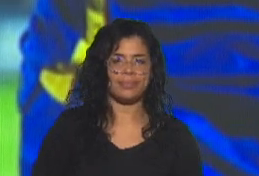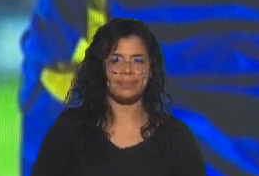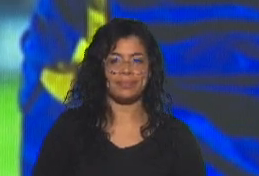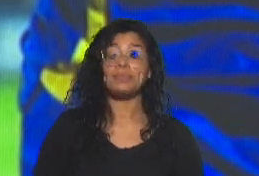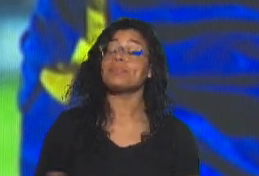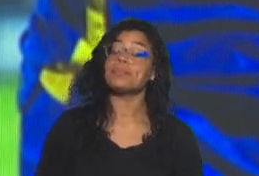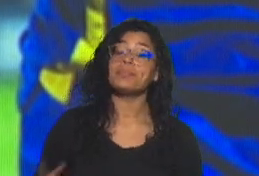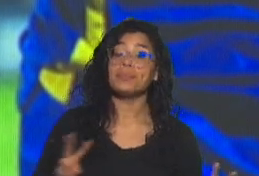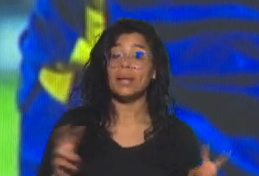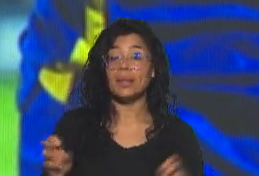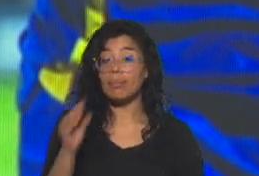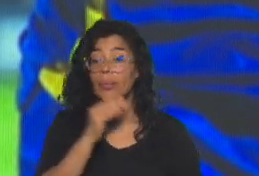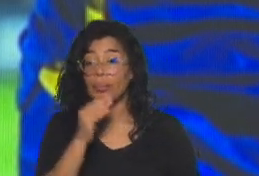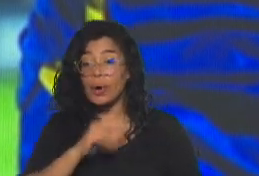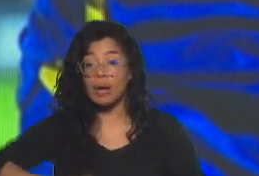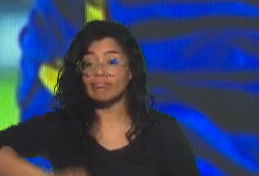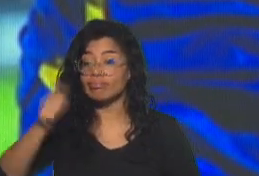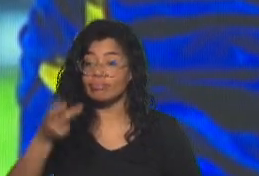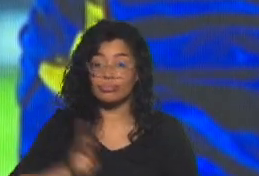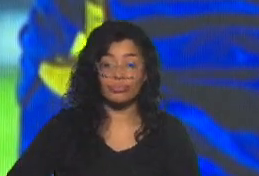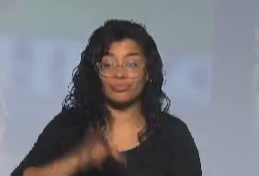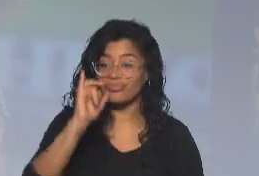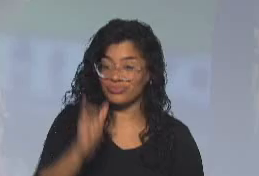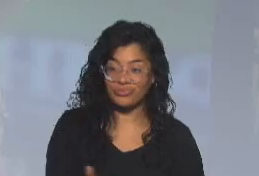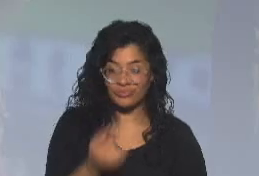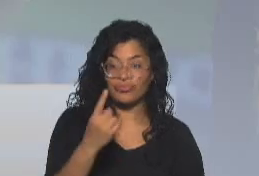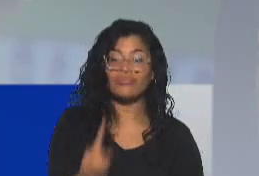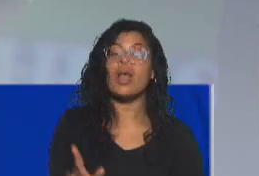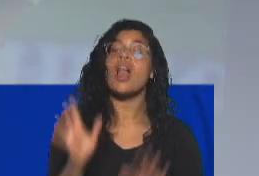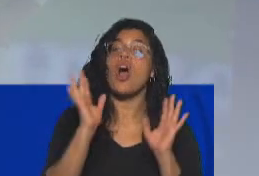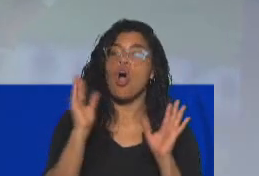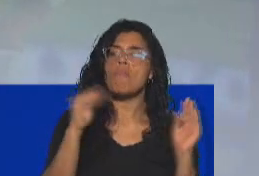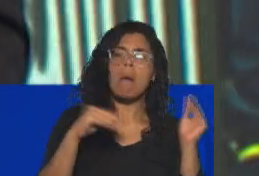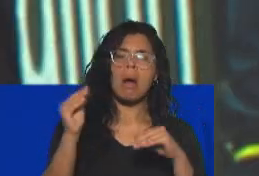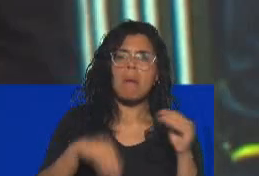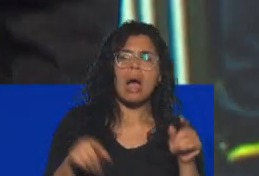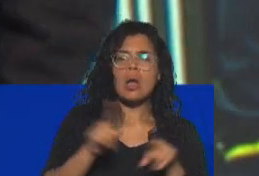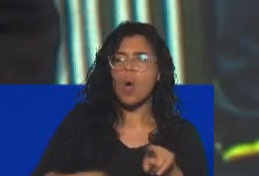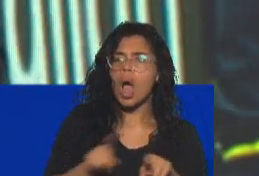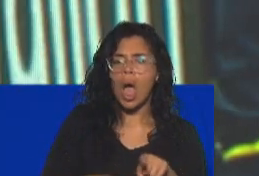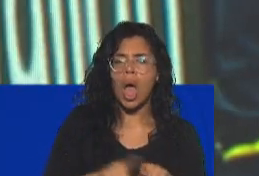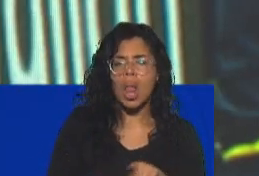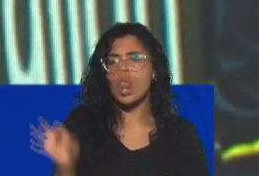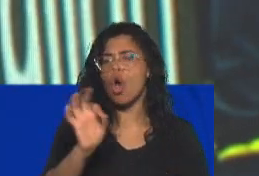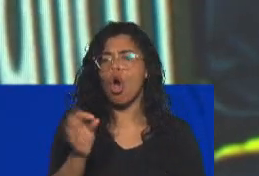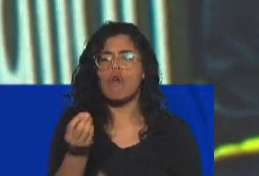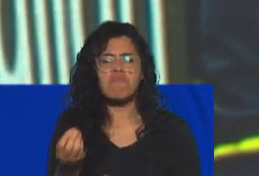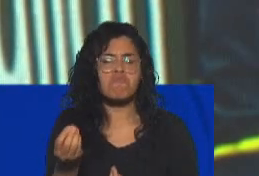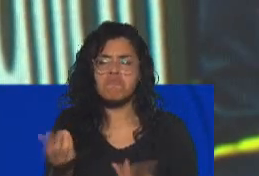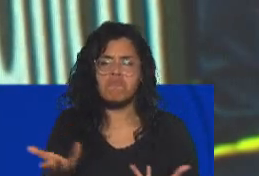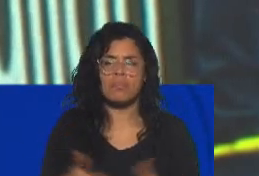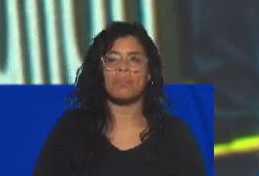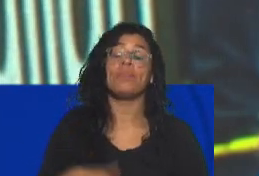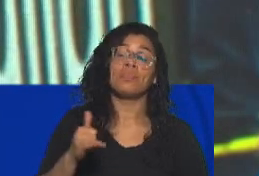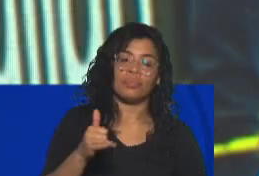Bueno, muy bien. Boca no solamente volvió al triunfo, ¿volvió a jugar a algo o no mostró más de lo mismo? Tuvo momentos buenos, respetables. Otra vez Mariano